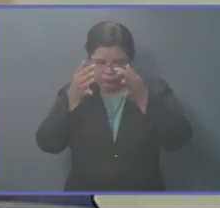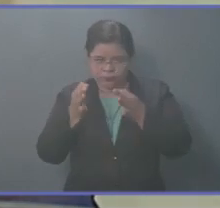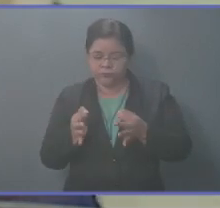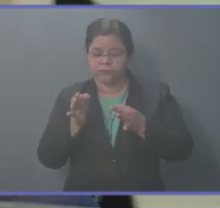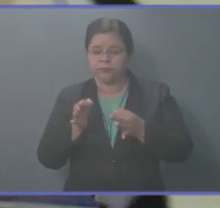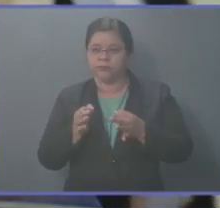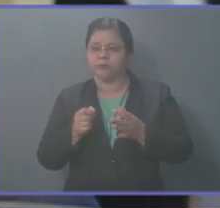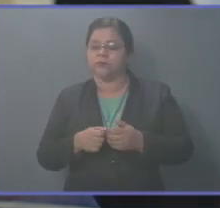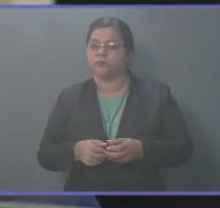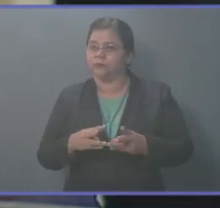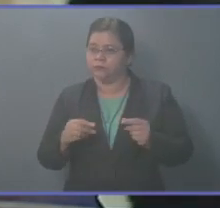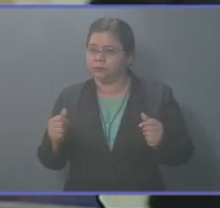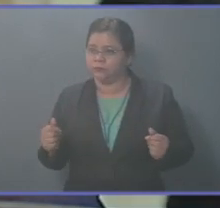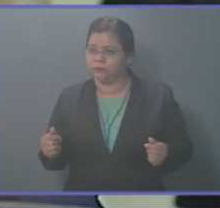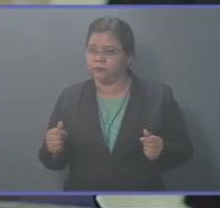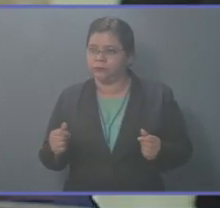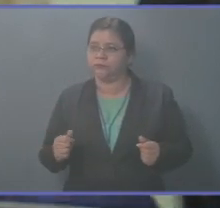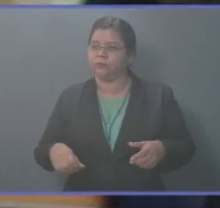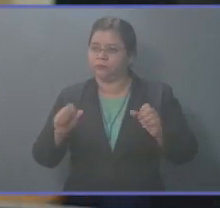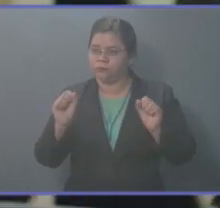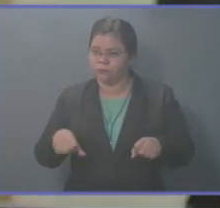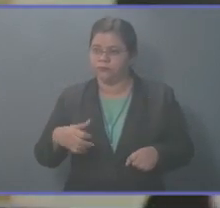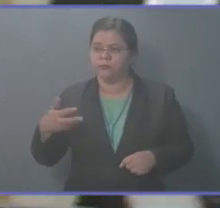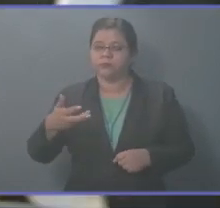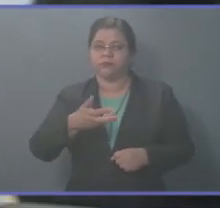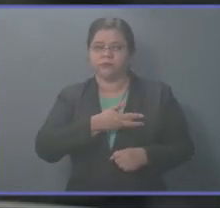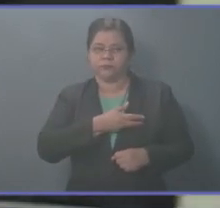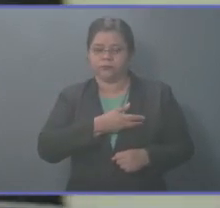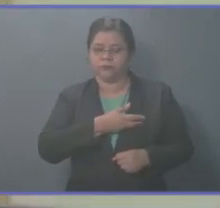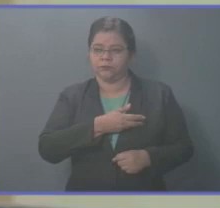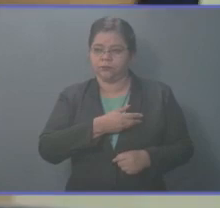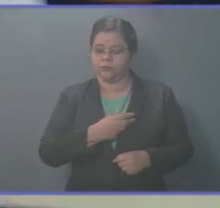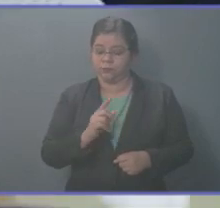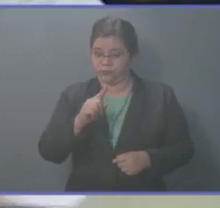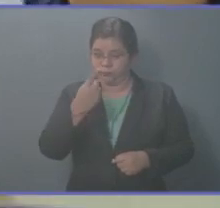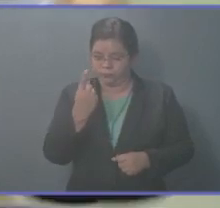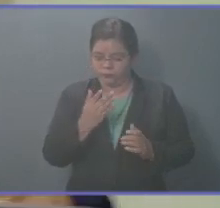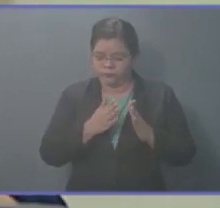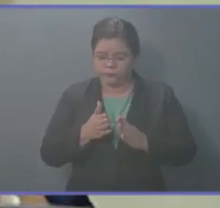esta resolución, se deberá ordenar: 1.